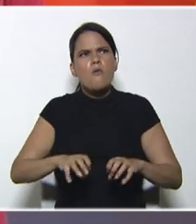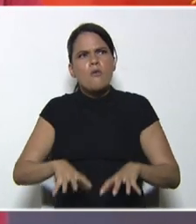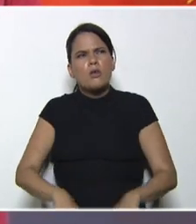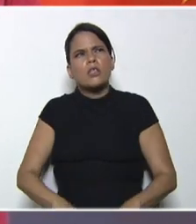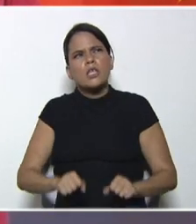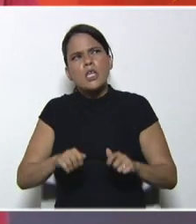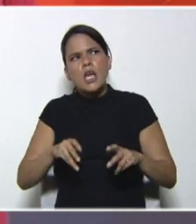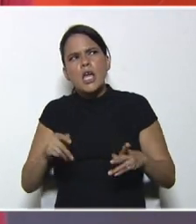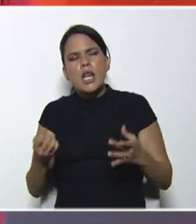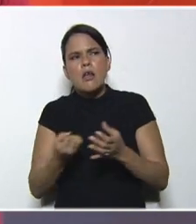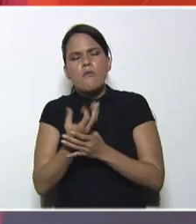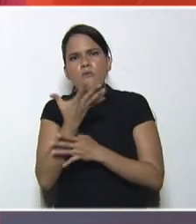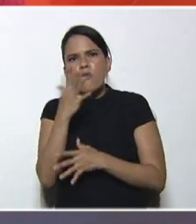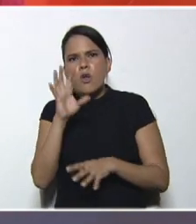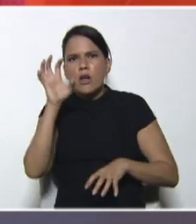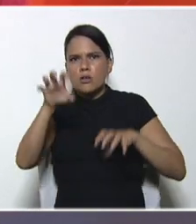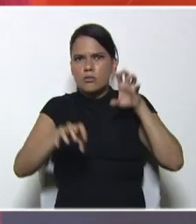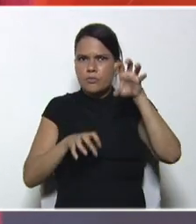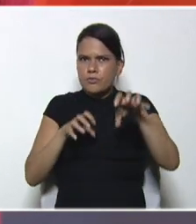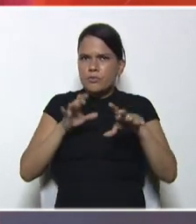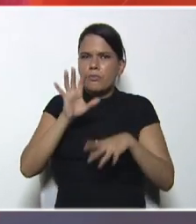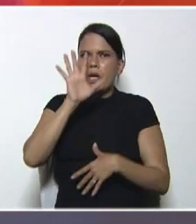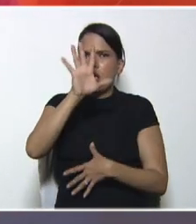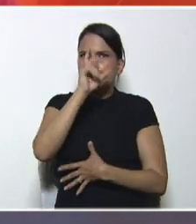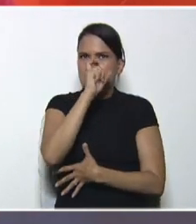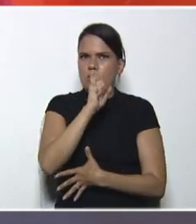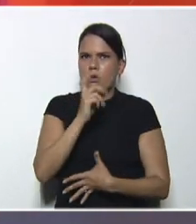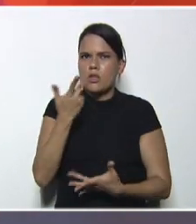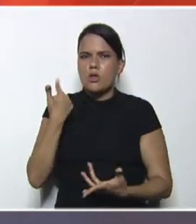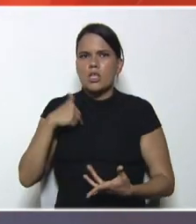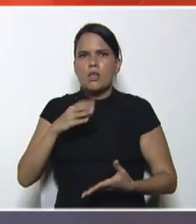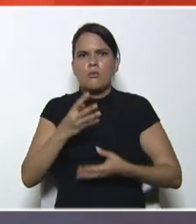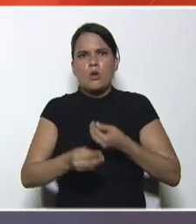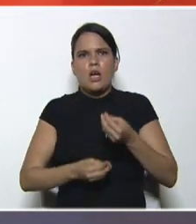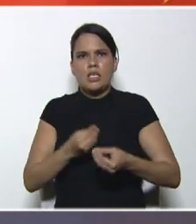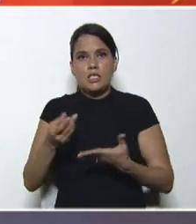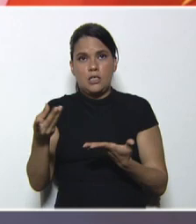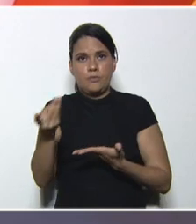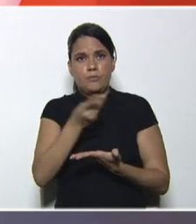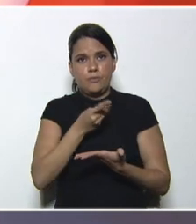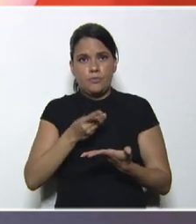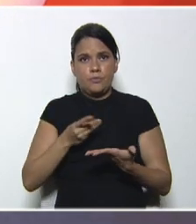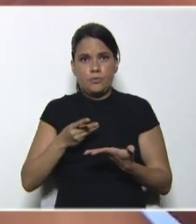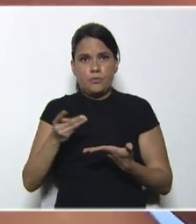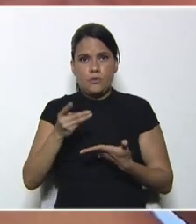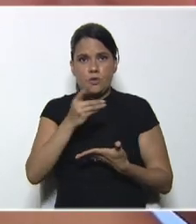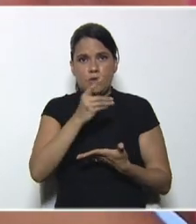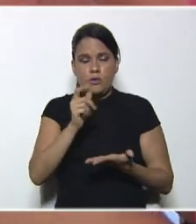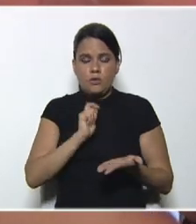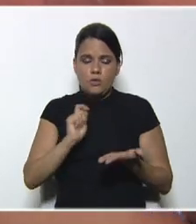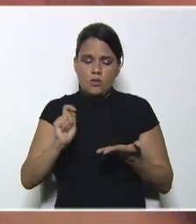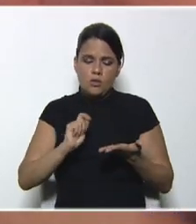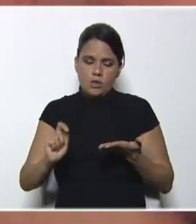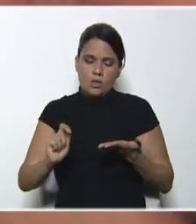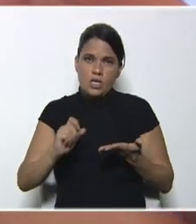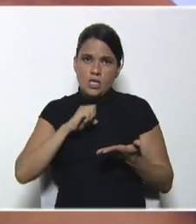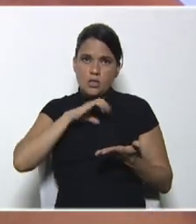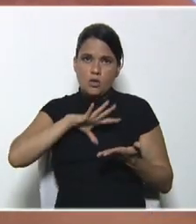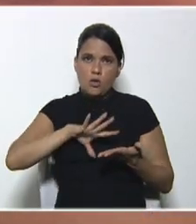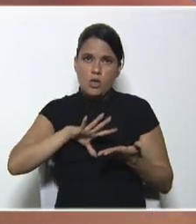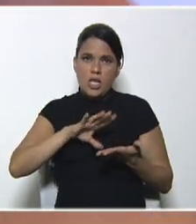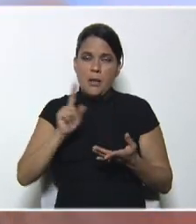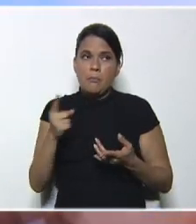fauna predominante. Para quinto año, realiza ilustraciones con leyendas históricas de las